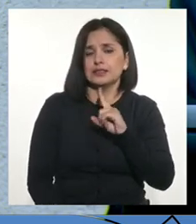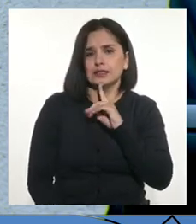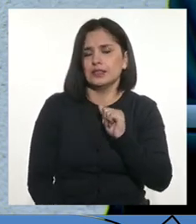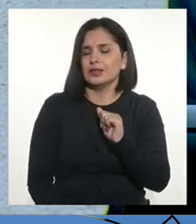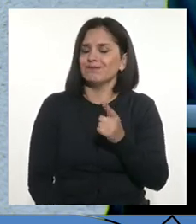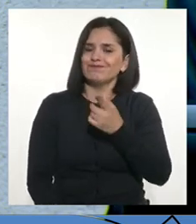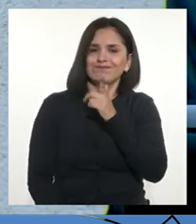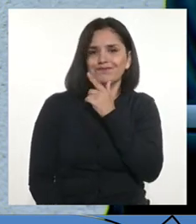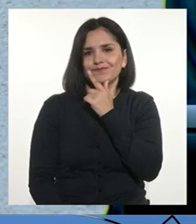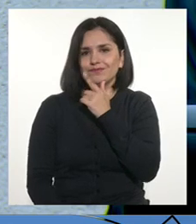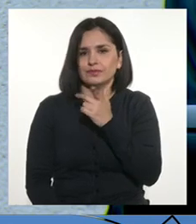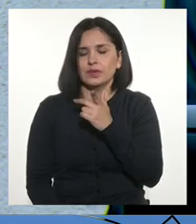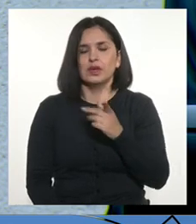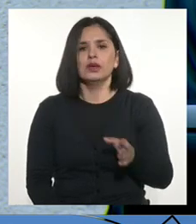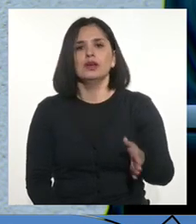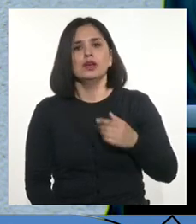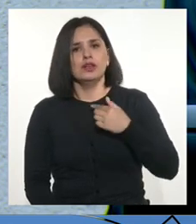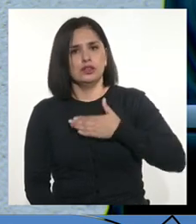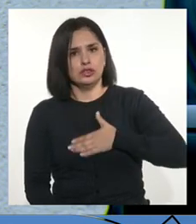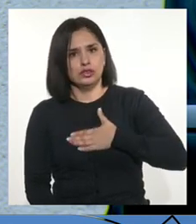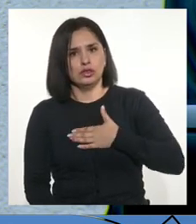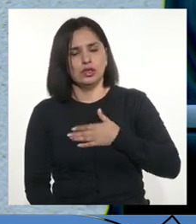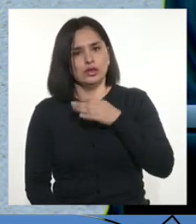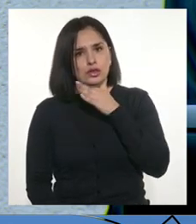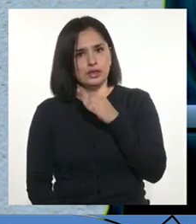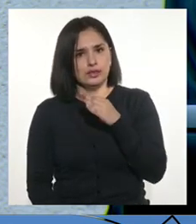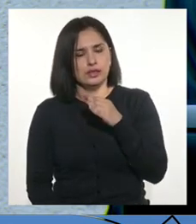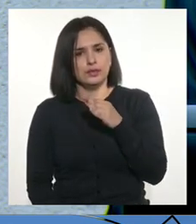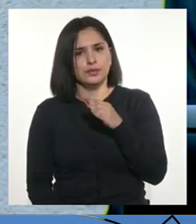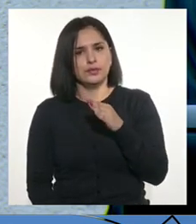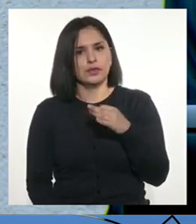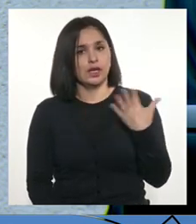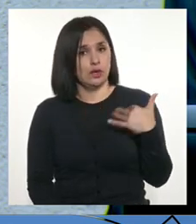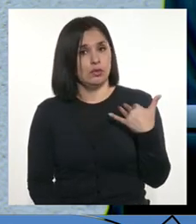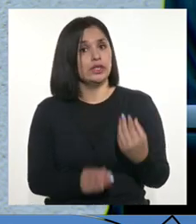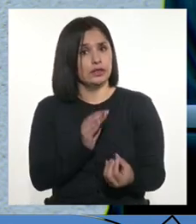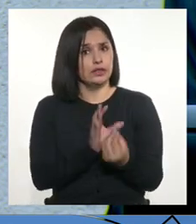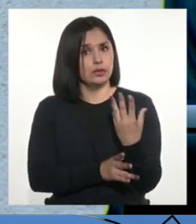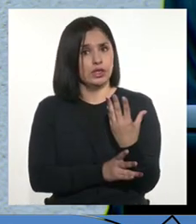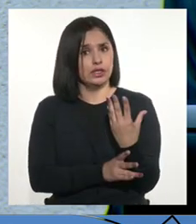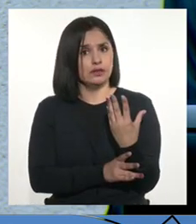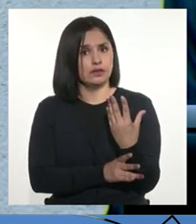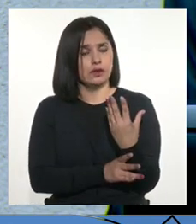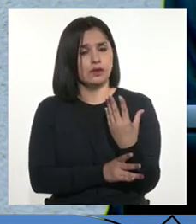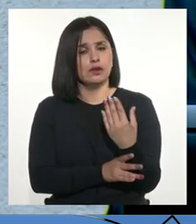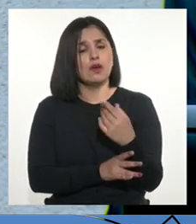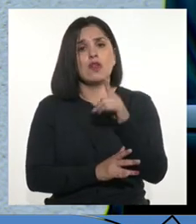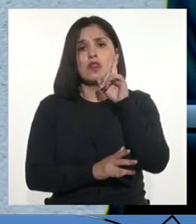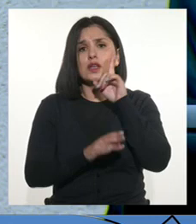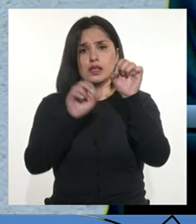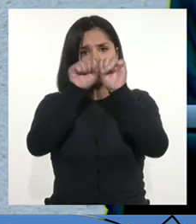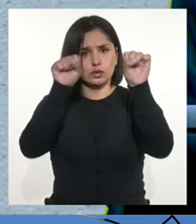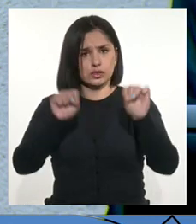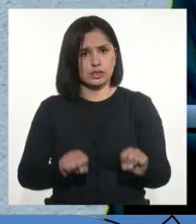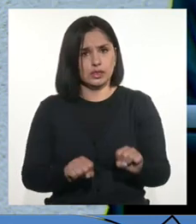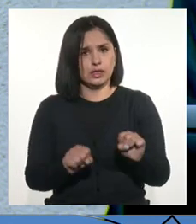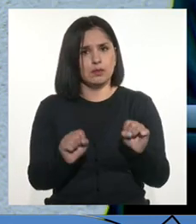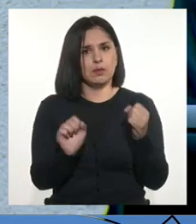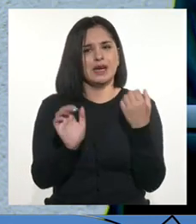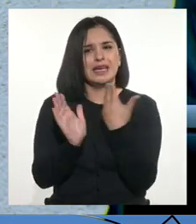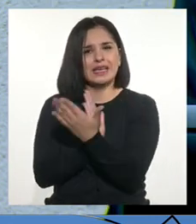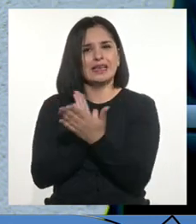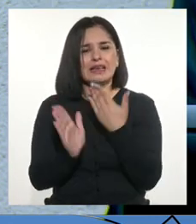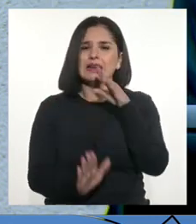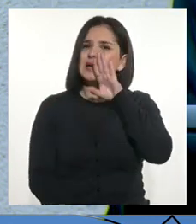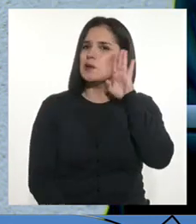el proyecto yo quiero señalar acá que esto importante que se modernice en términos de tener un sistema para ir despejando ley en